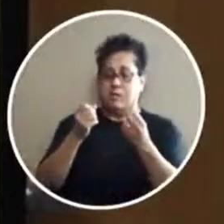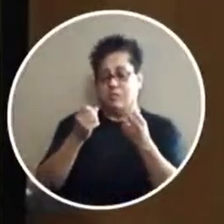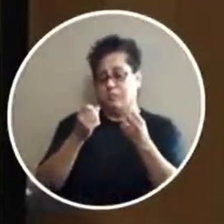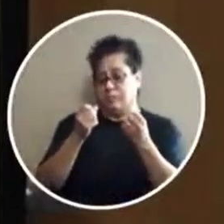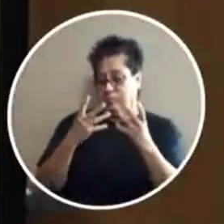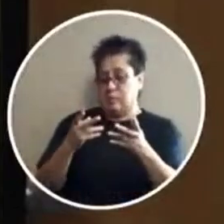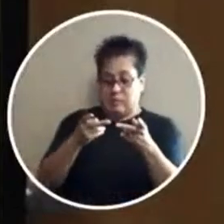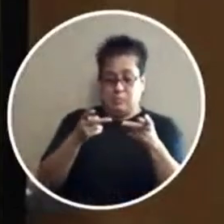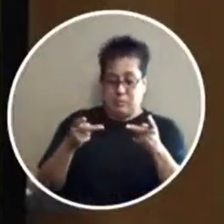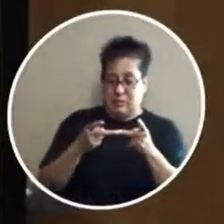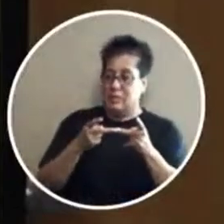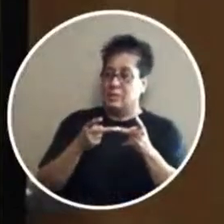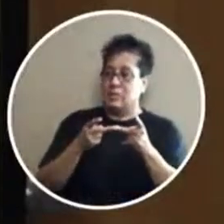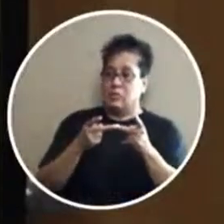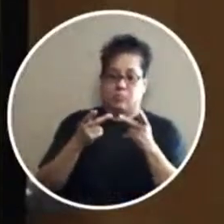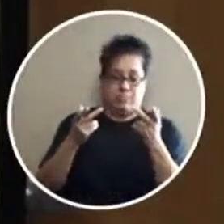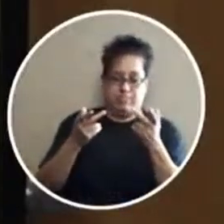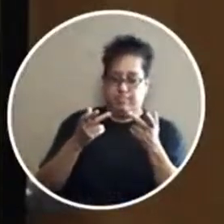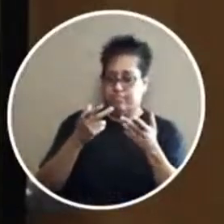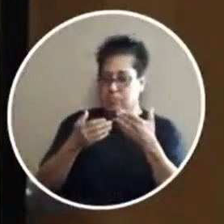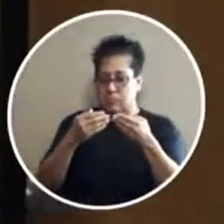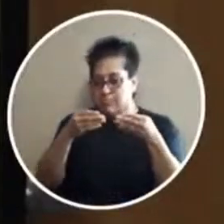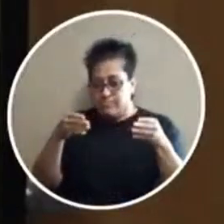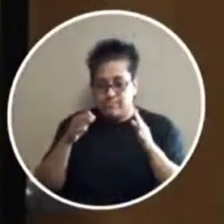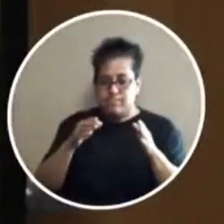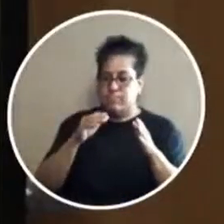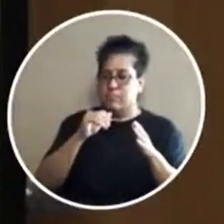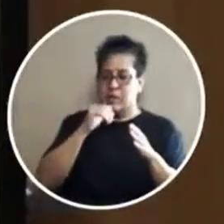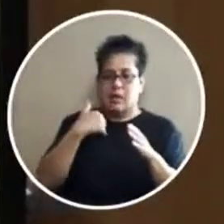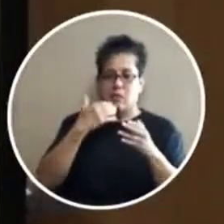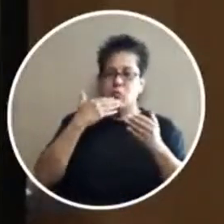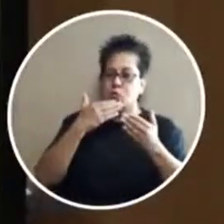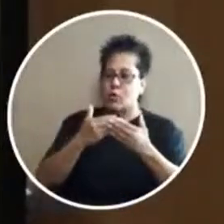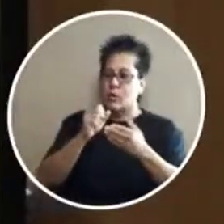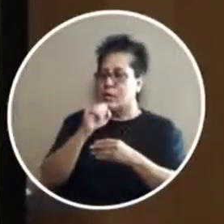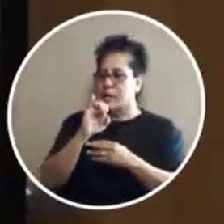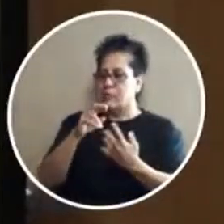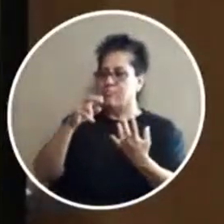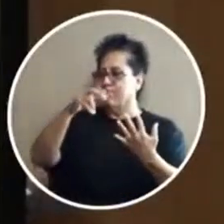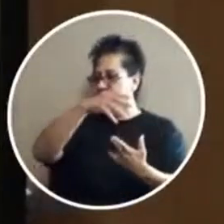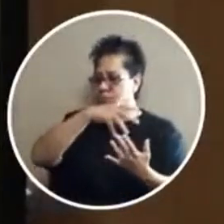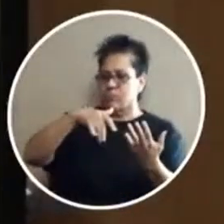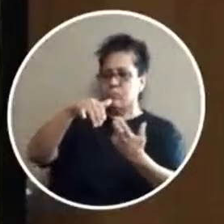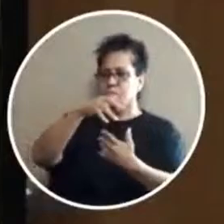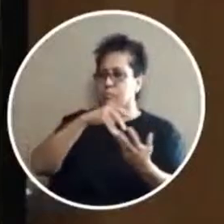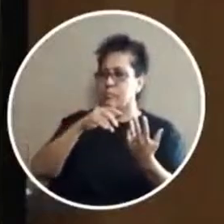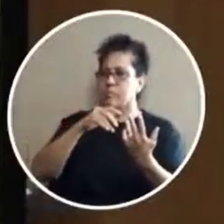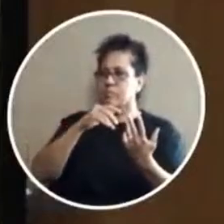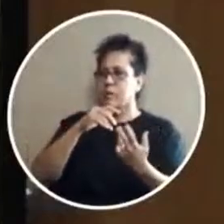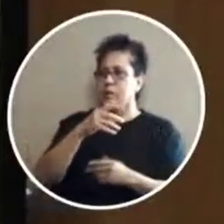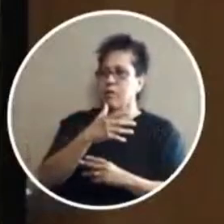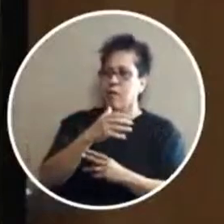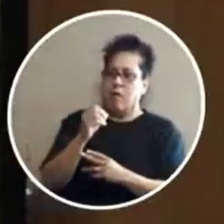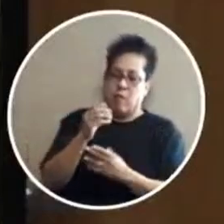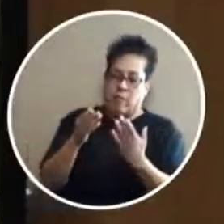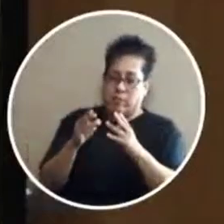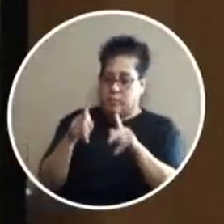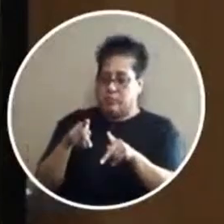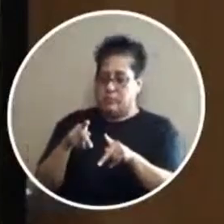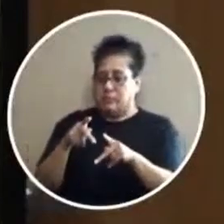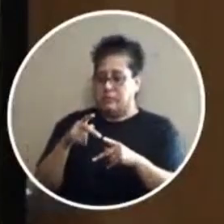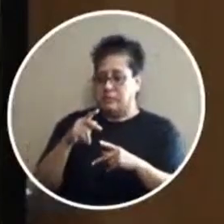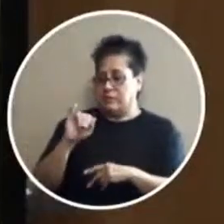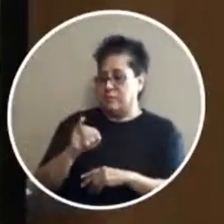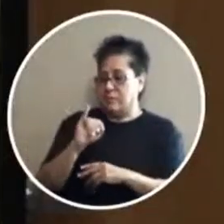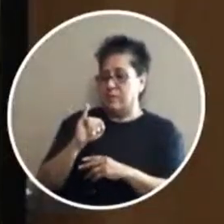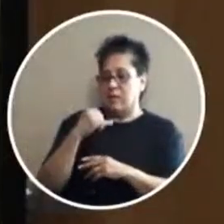lugares son lugares cerrados que no tienen buena ventilación, lo que propicia una infección y un nivel de infección